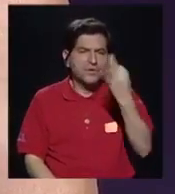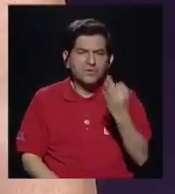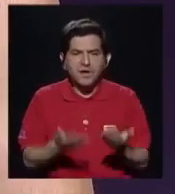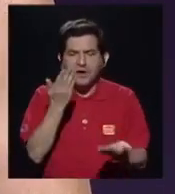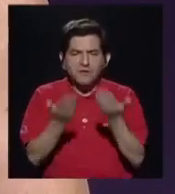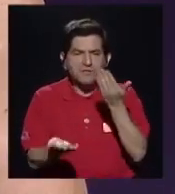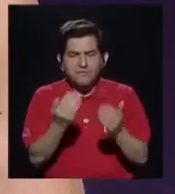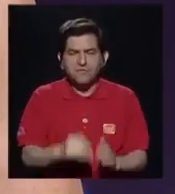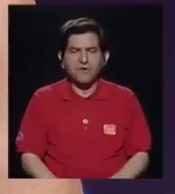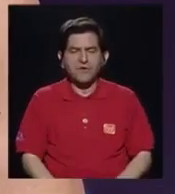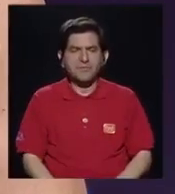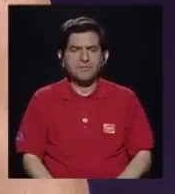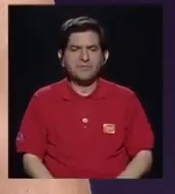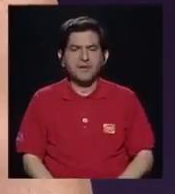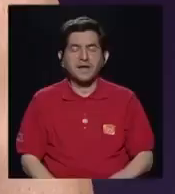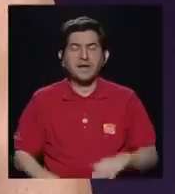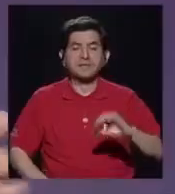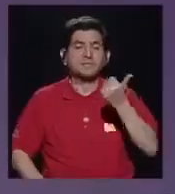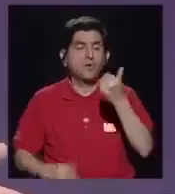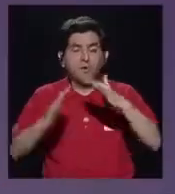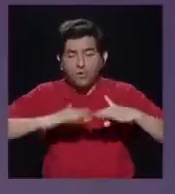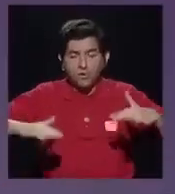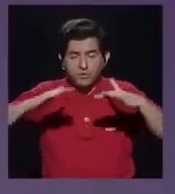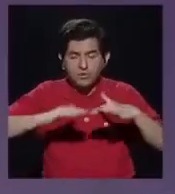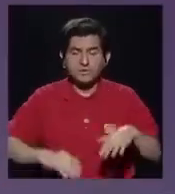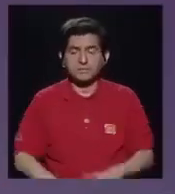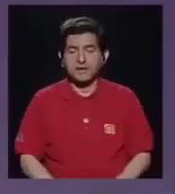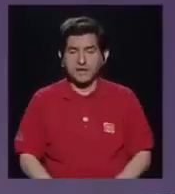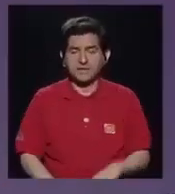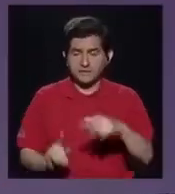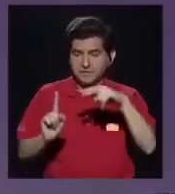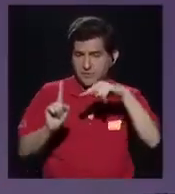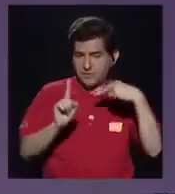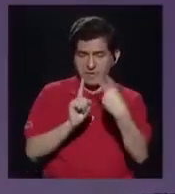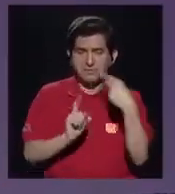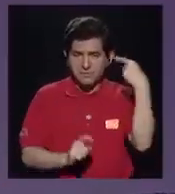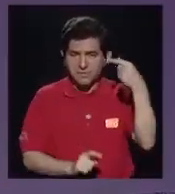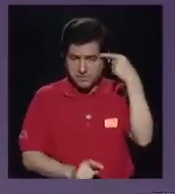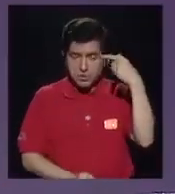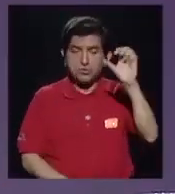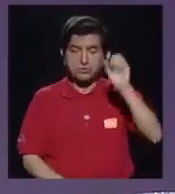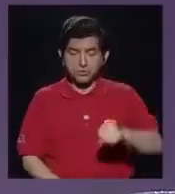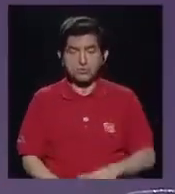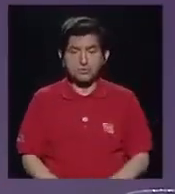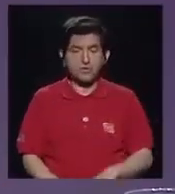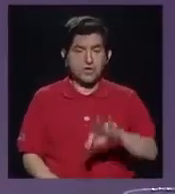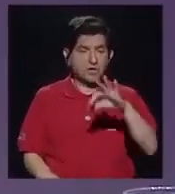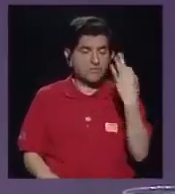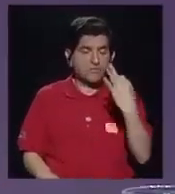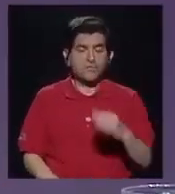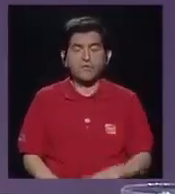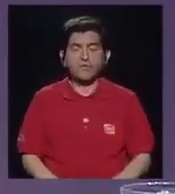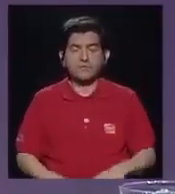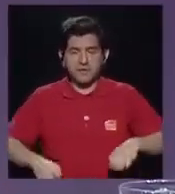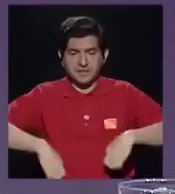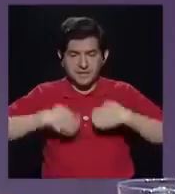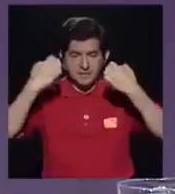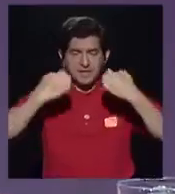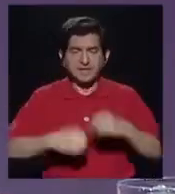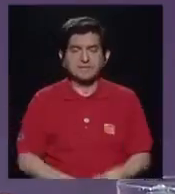un lugar de otra edad para el Estado claro es un lugar de otra edad porque realmente son son modalidades de existencia inconmensurables